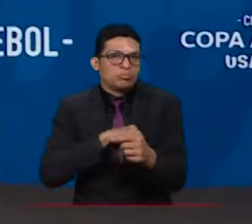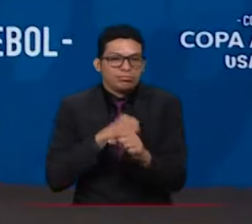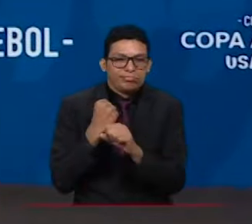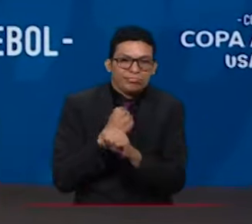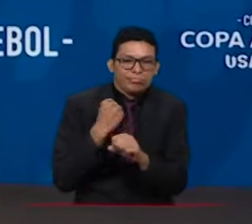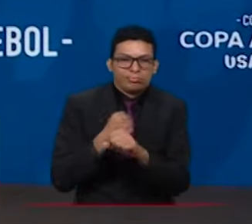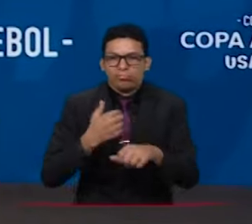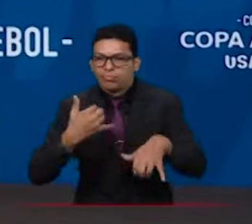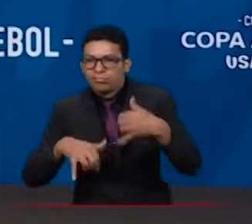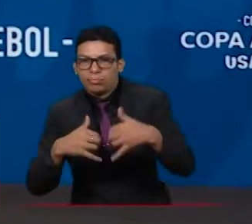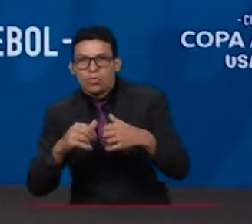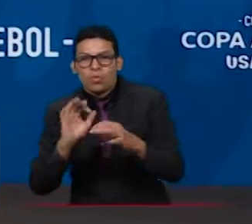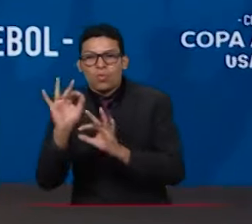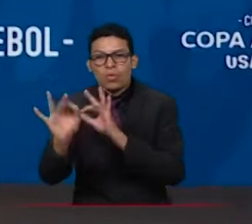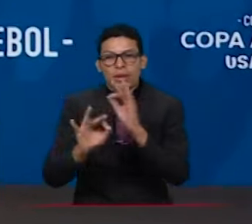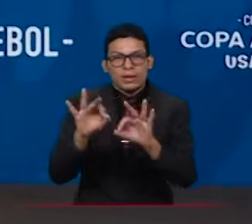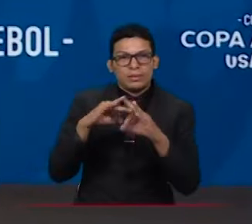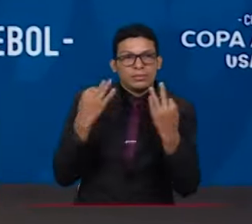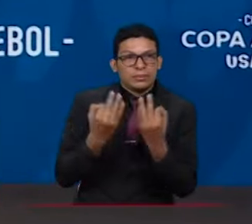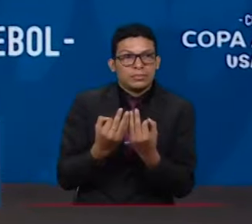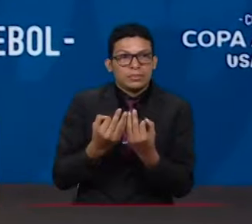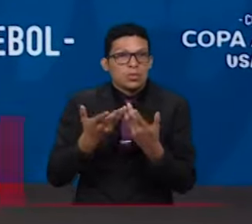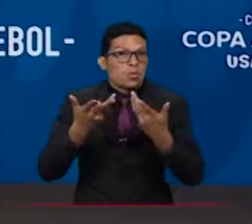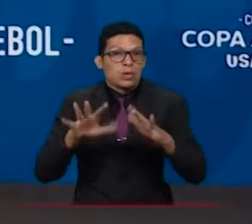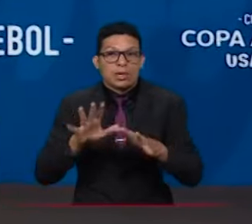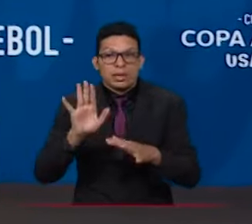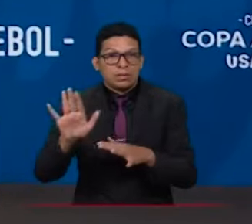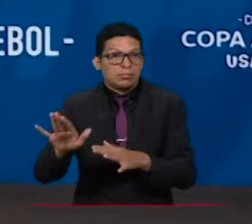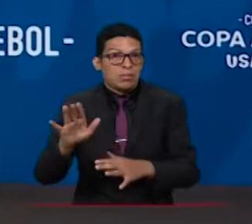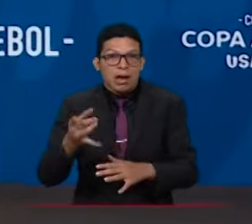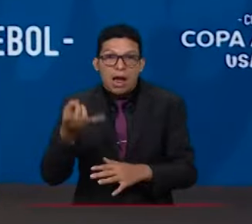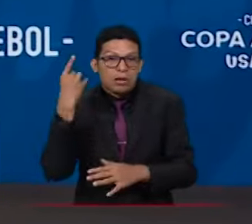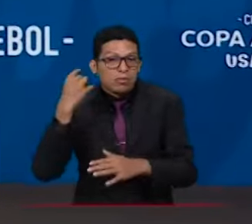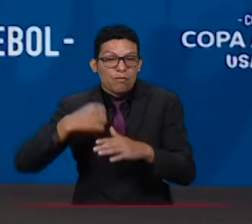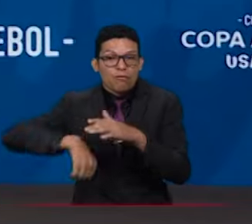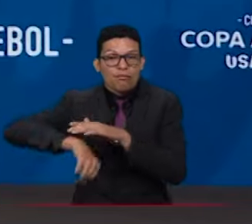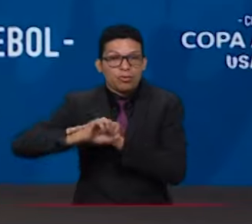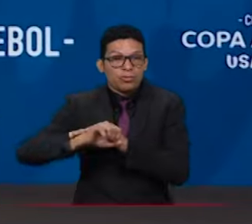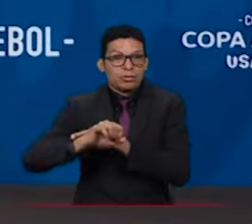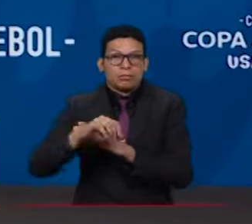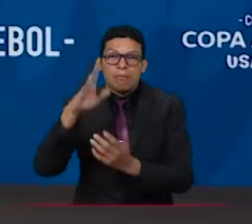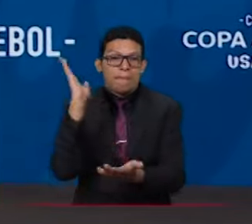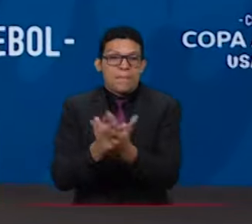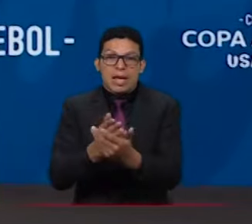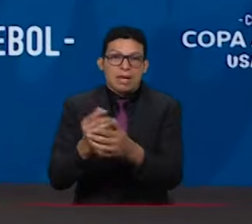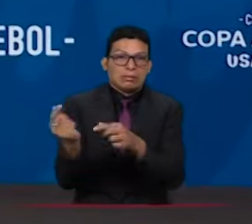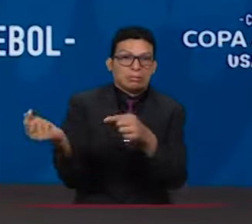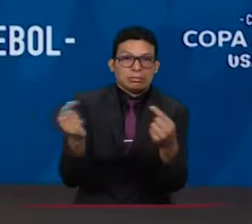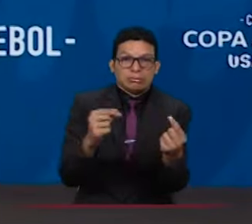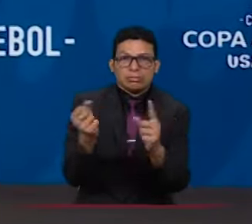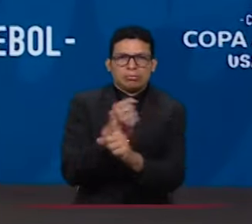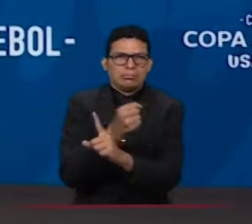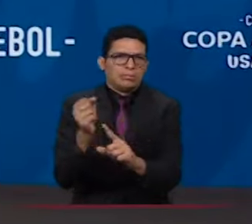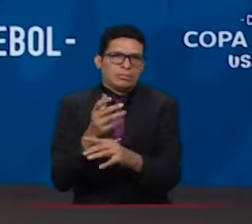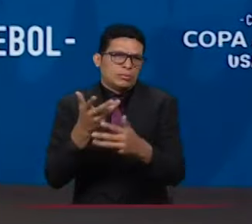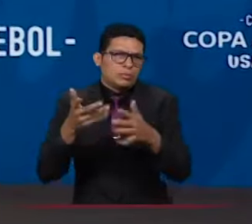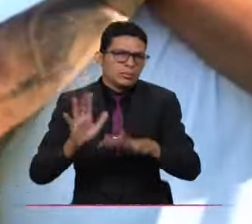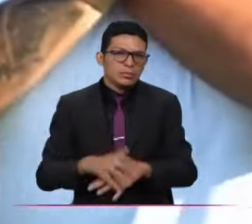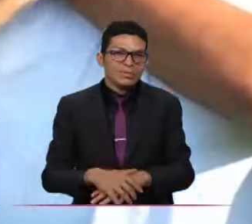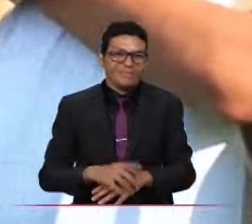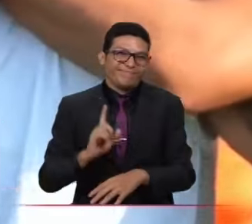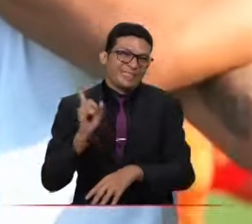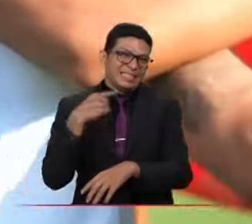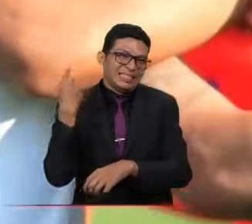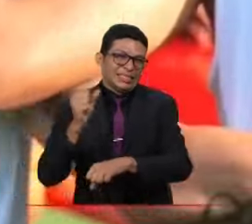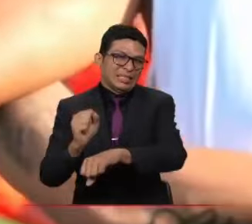campo, cuidar nuestras familias. No queremos que en estos estadios o cuando hay fútbol pasen este tipo de cosas. También entiendo que hay muchas